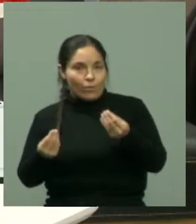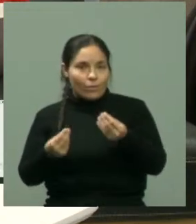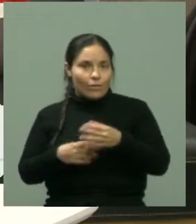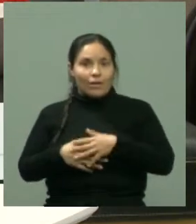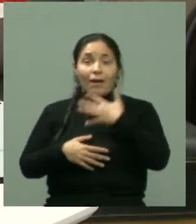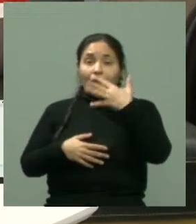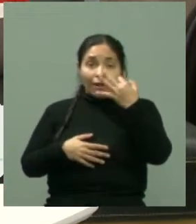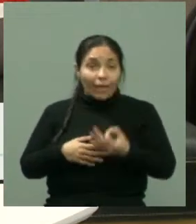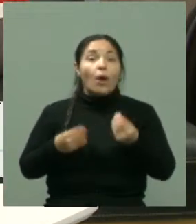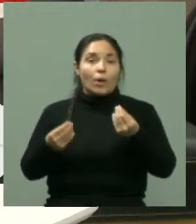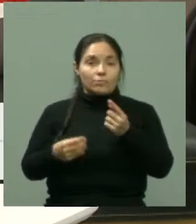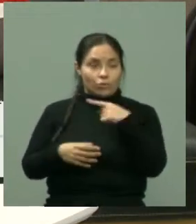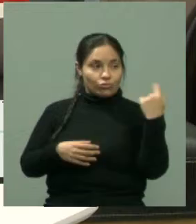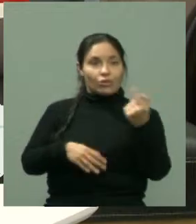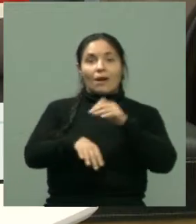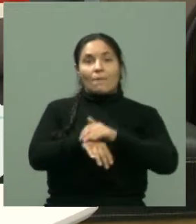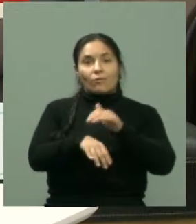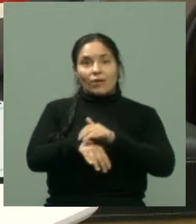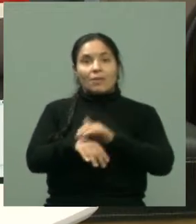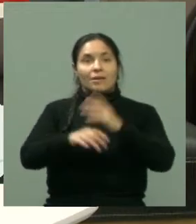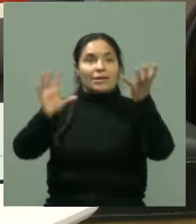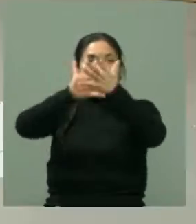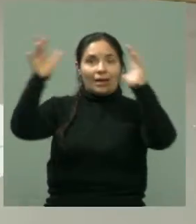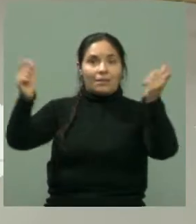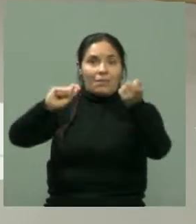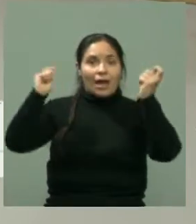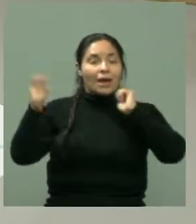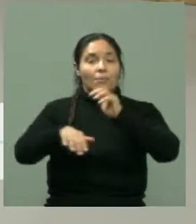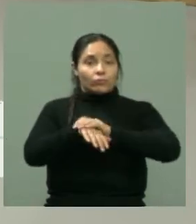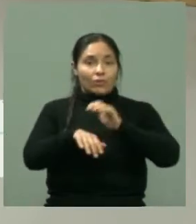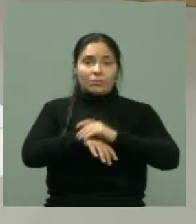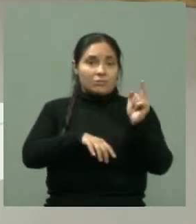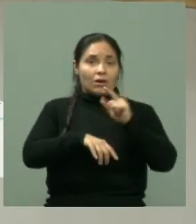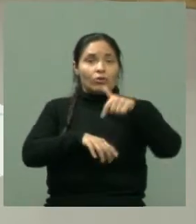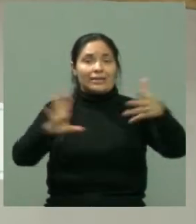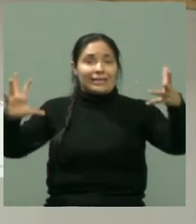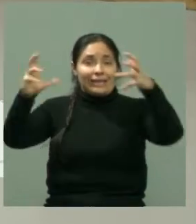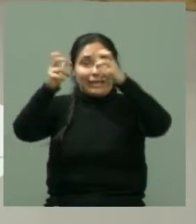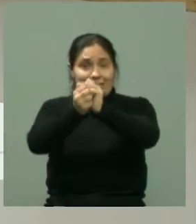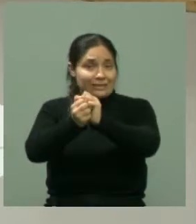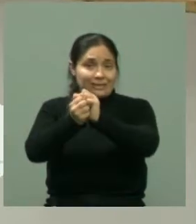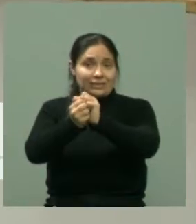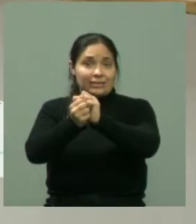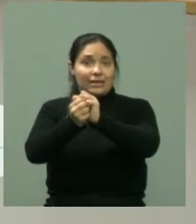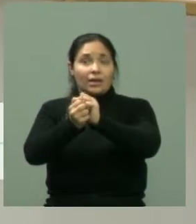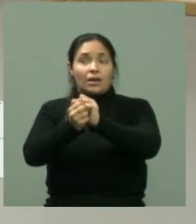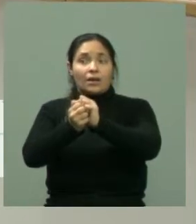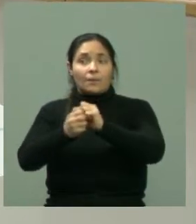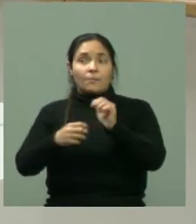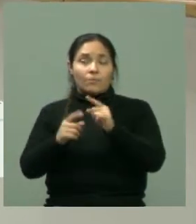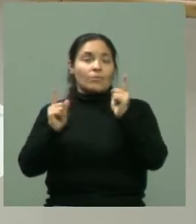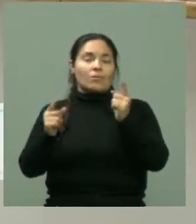es que nosotros no somos responsables frente al cambio climático y frente a la crisis climática que existe hoy en día, de la misma manera que lo es el norte